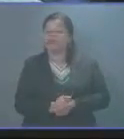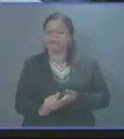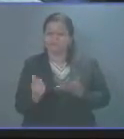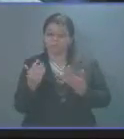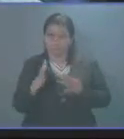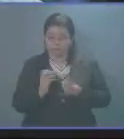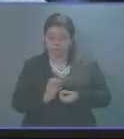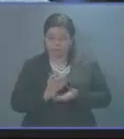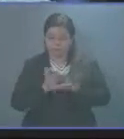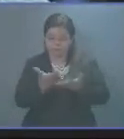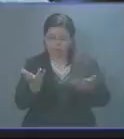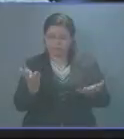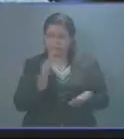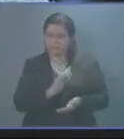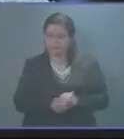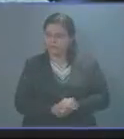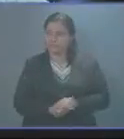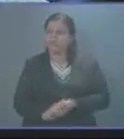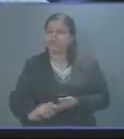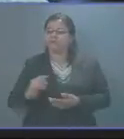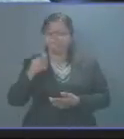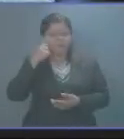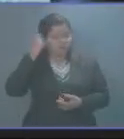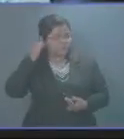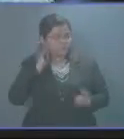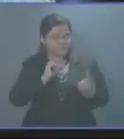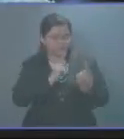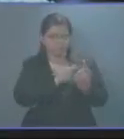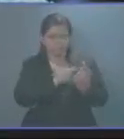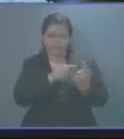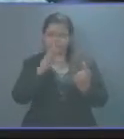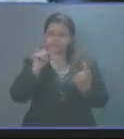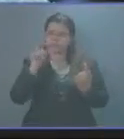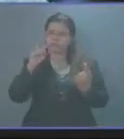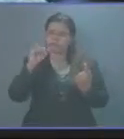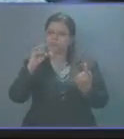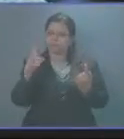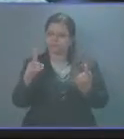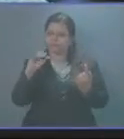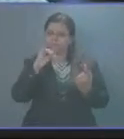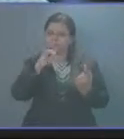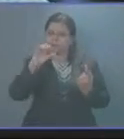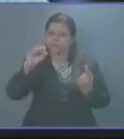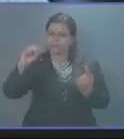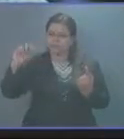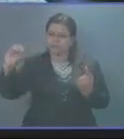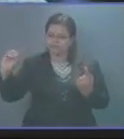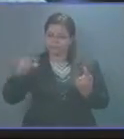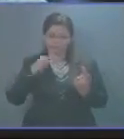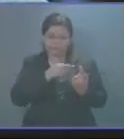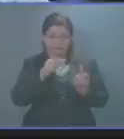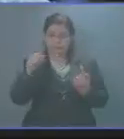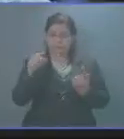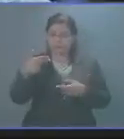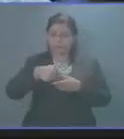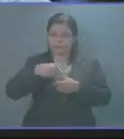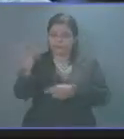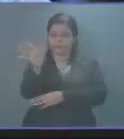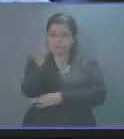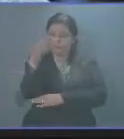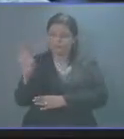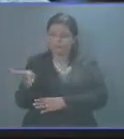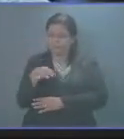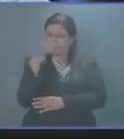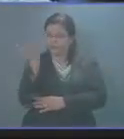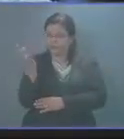lo siguiente, que el excelentísimo señor David Iso, embajador de la República Francesa, acreditado en